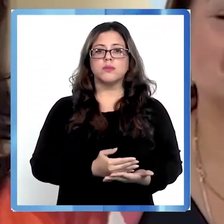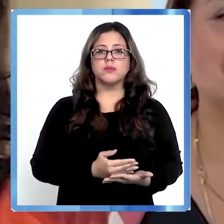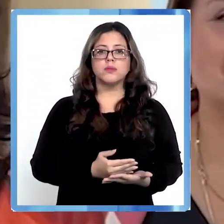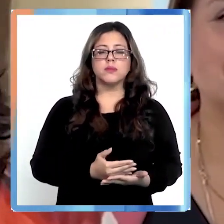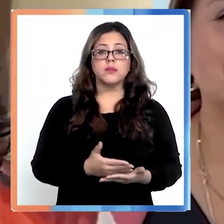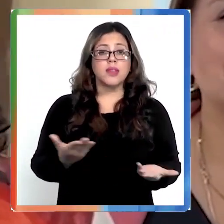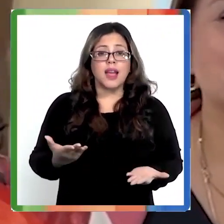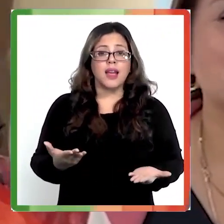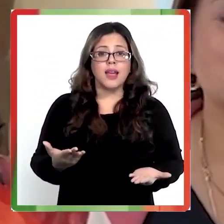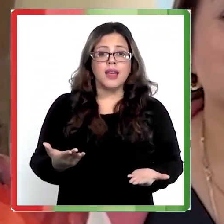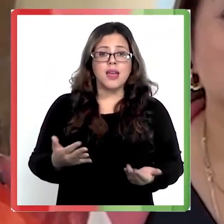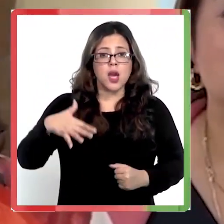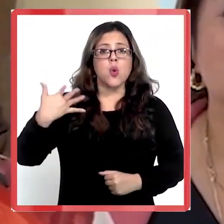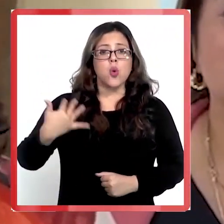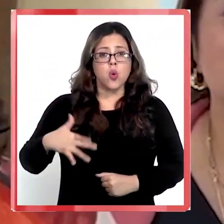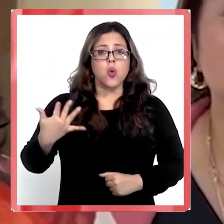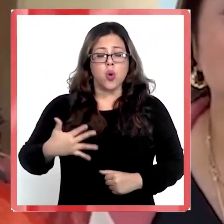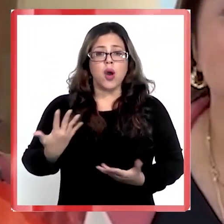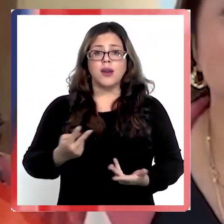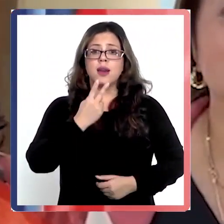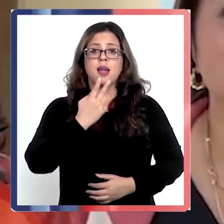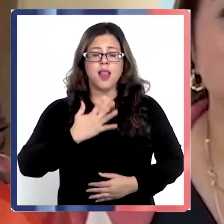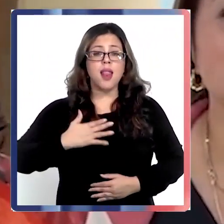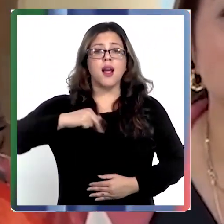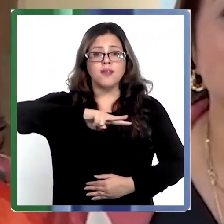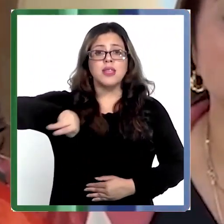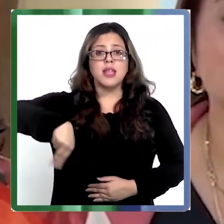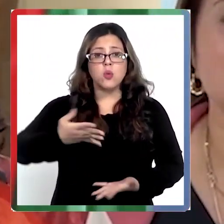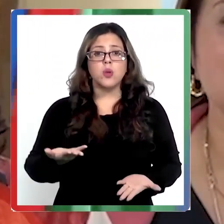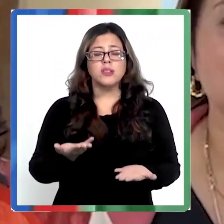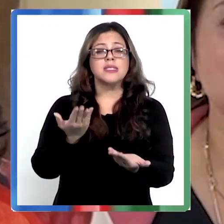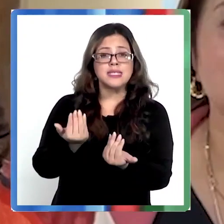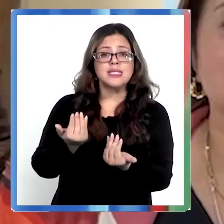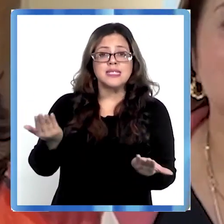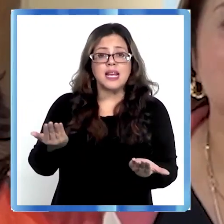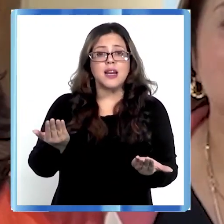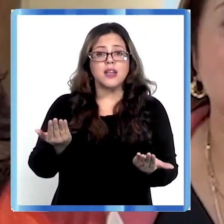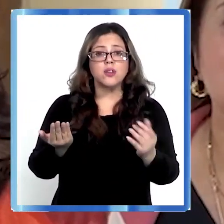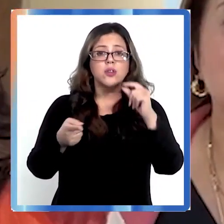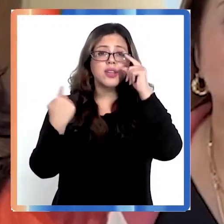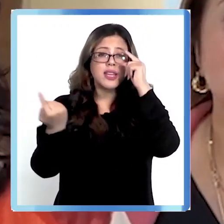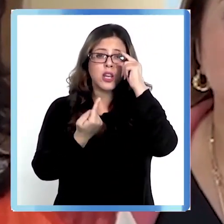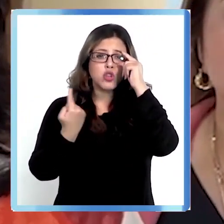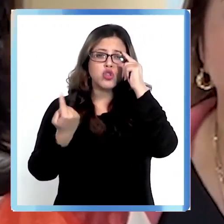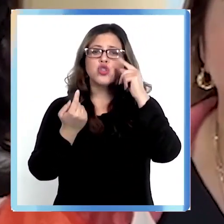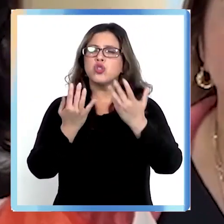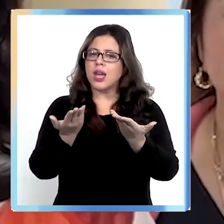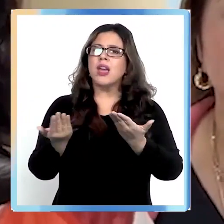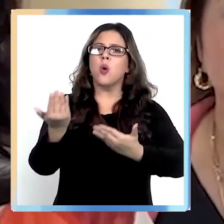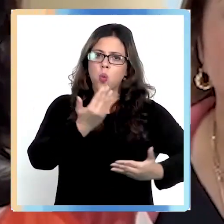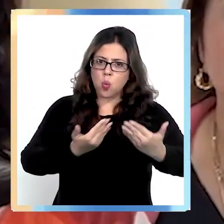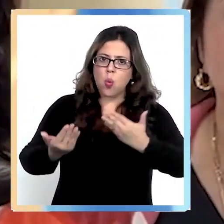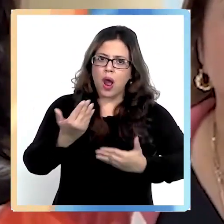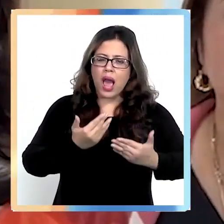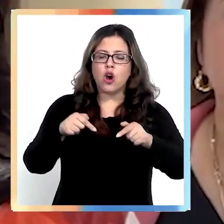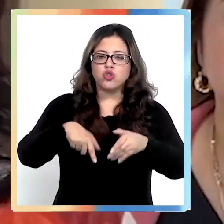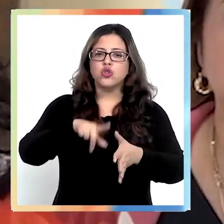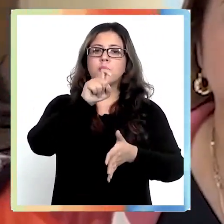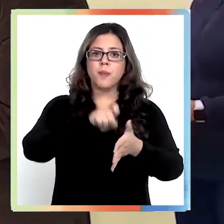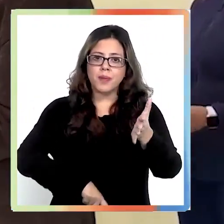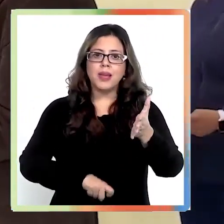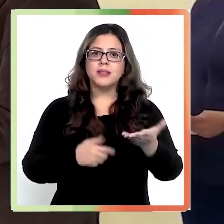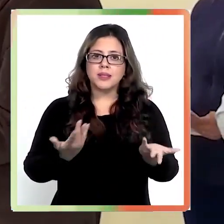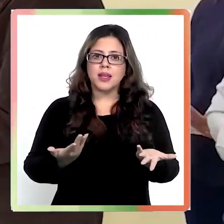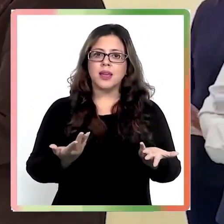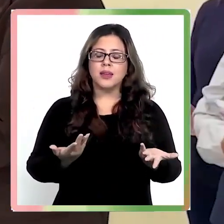de mamografía y que tiene mucha importancia en nuestra vida. Es necesario que estemos siempre cuidándonos, y en este mes